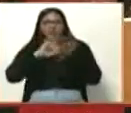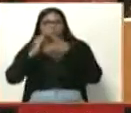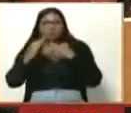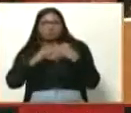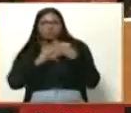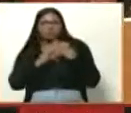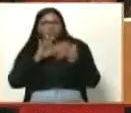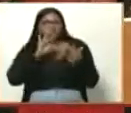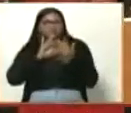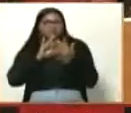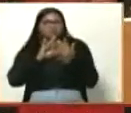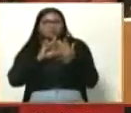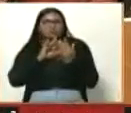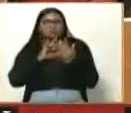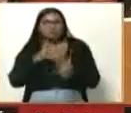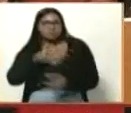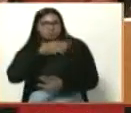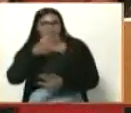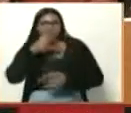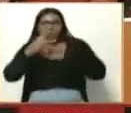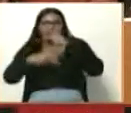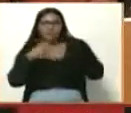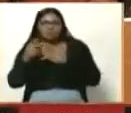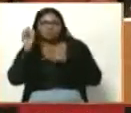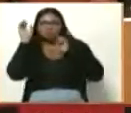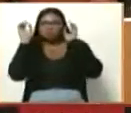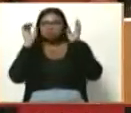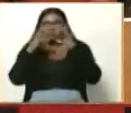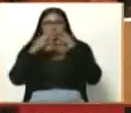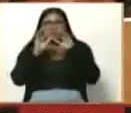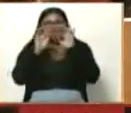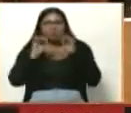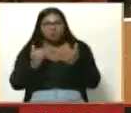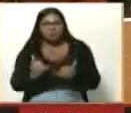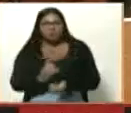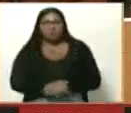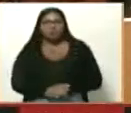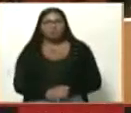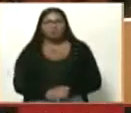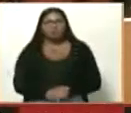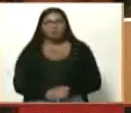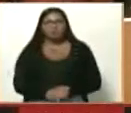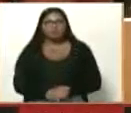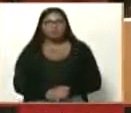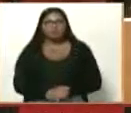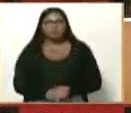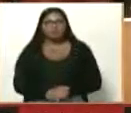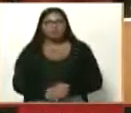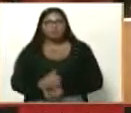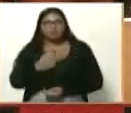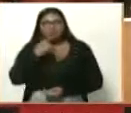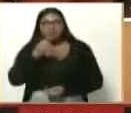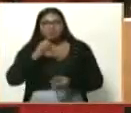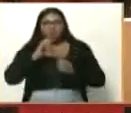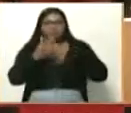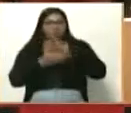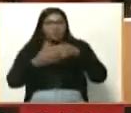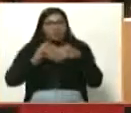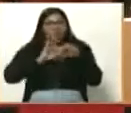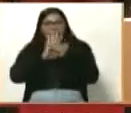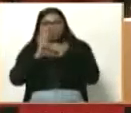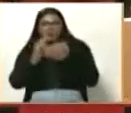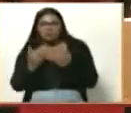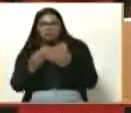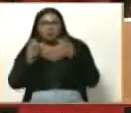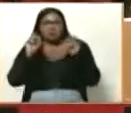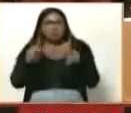de las redes sociales para mostrar todos sus procesos creativos. Entonces yo puedo decir que la época de crisis pandémica dio una